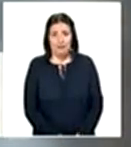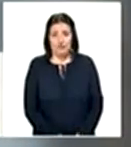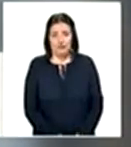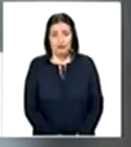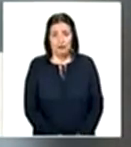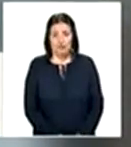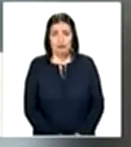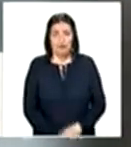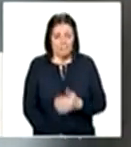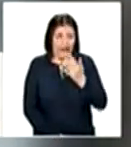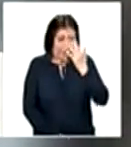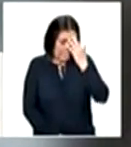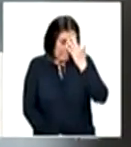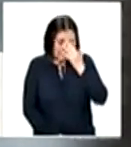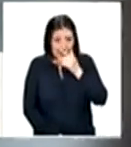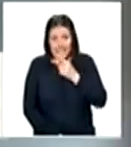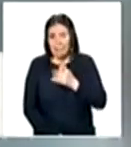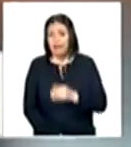vida.